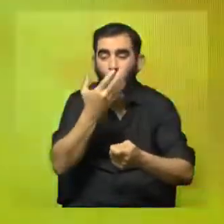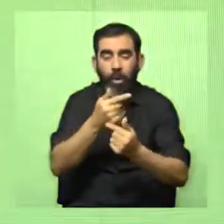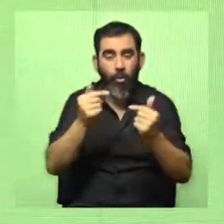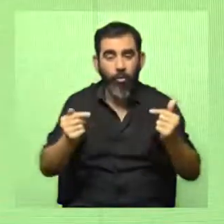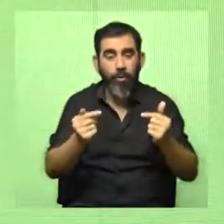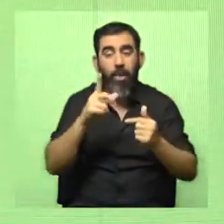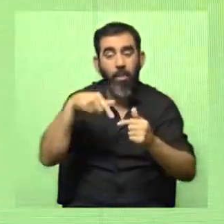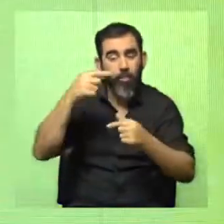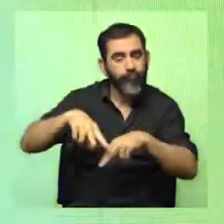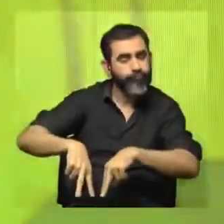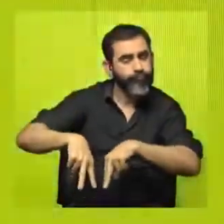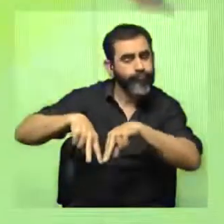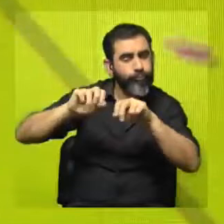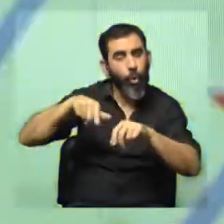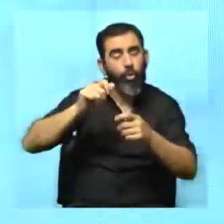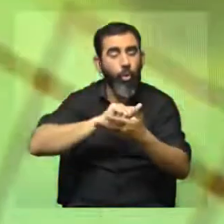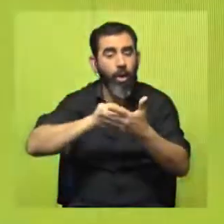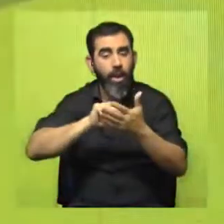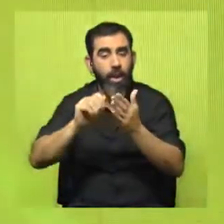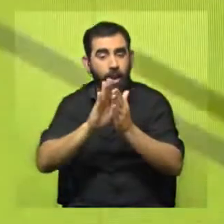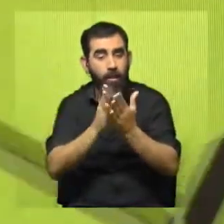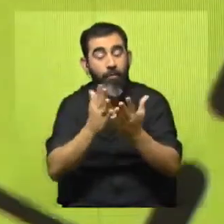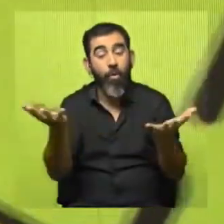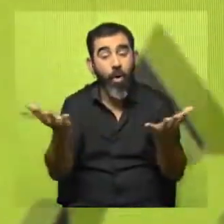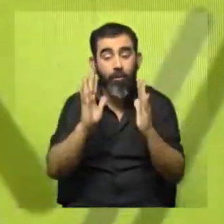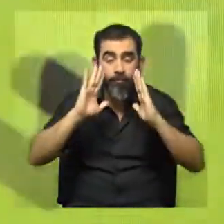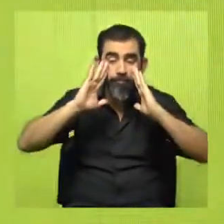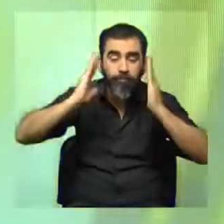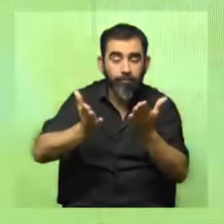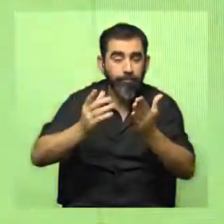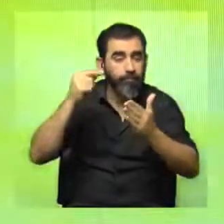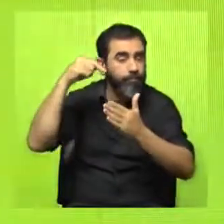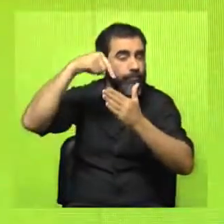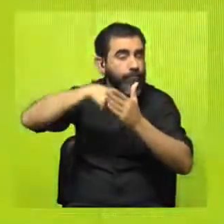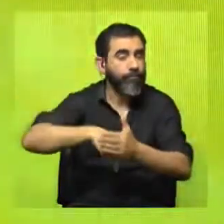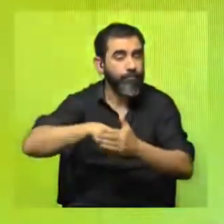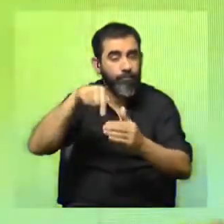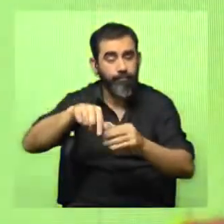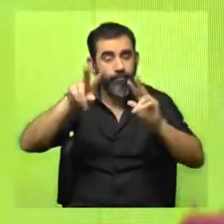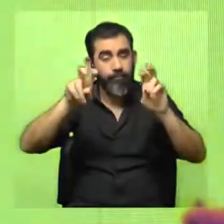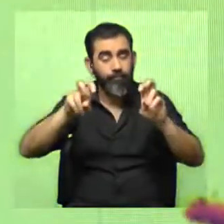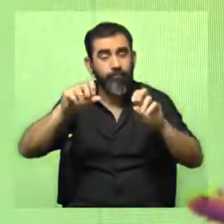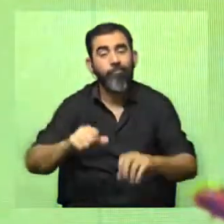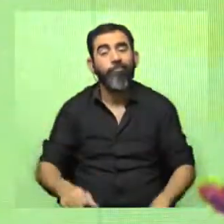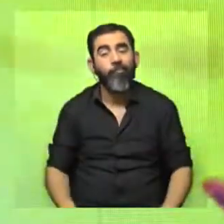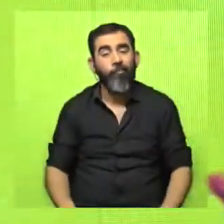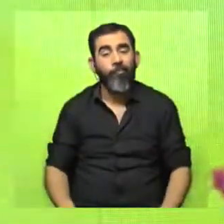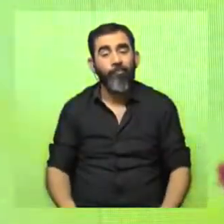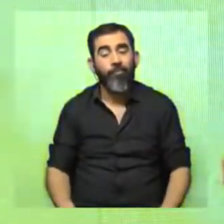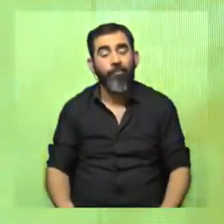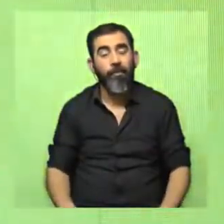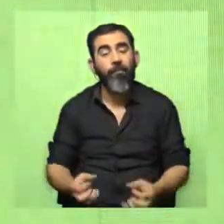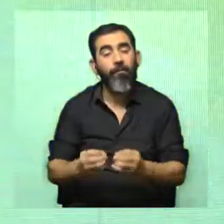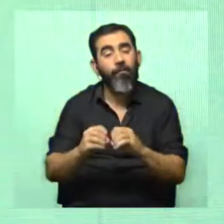Después profundizamos, sacamos otros libros y ahora nos dedicamos como un poco a profundizar en ese concepto. En los